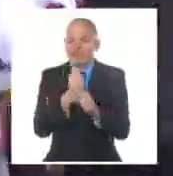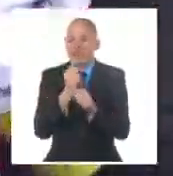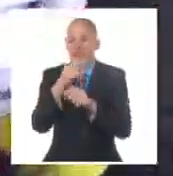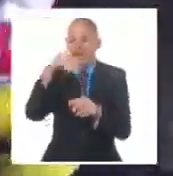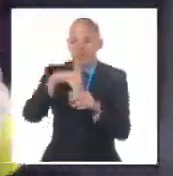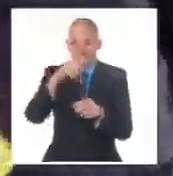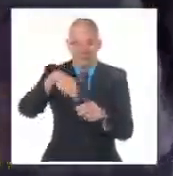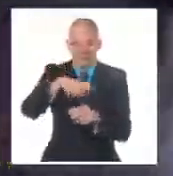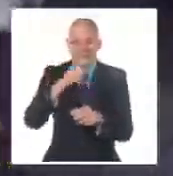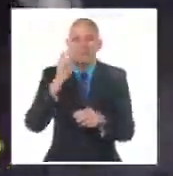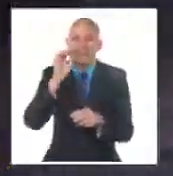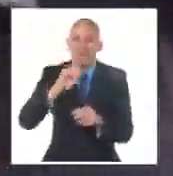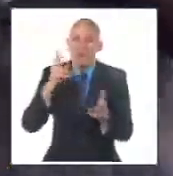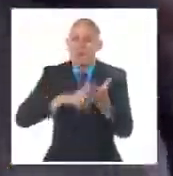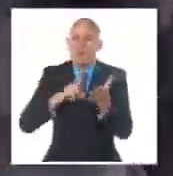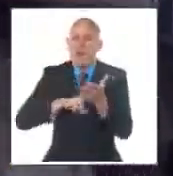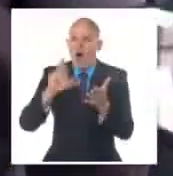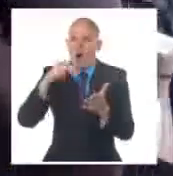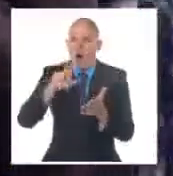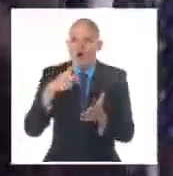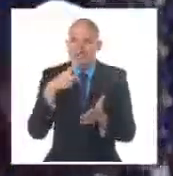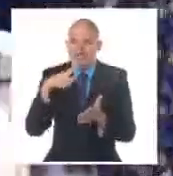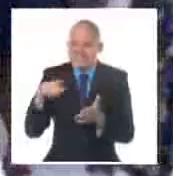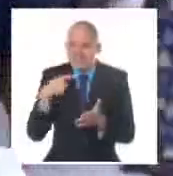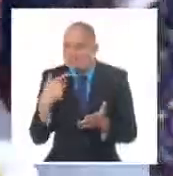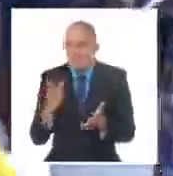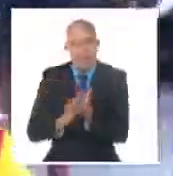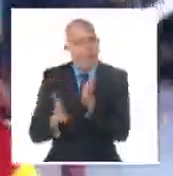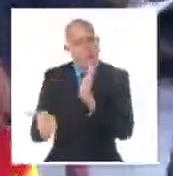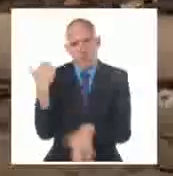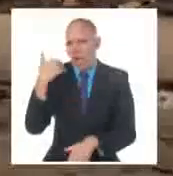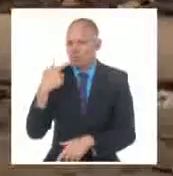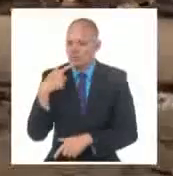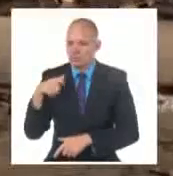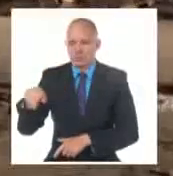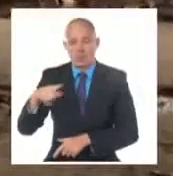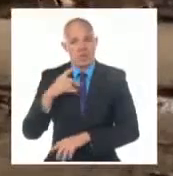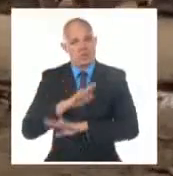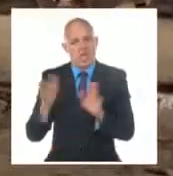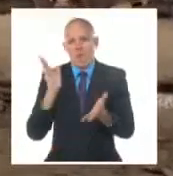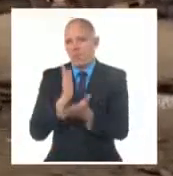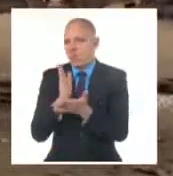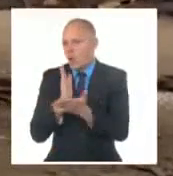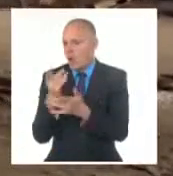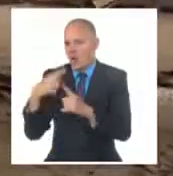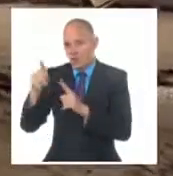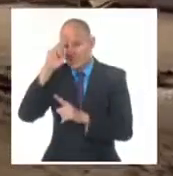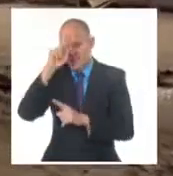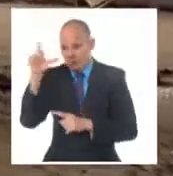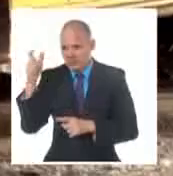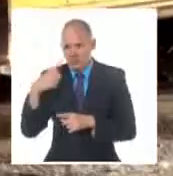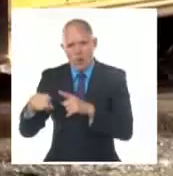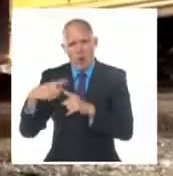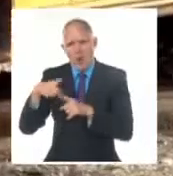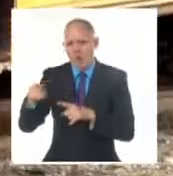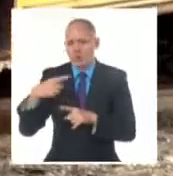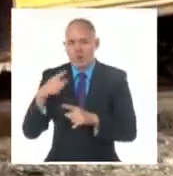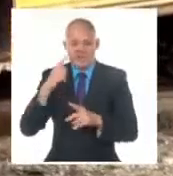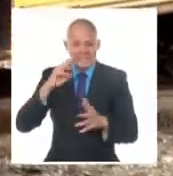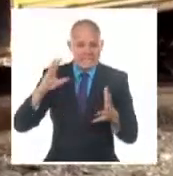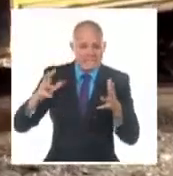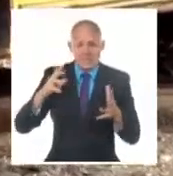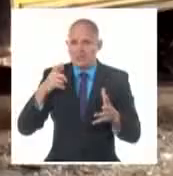del impacto de la violencia en centros de salud y escuelas, sobre todo en Puerto Príncipe. El secretario general de las Naciones Unidas, Antonio Guterres,